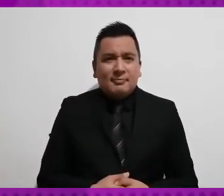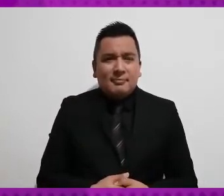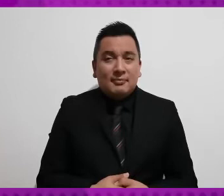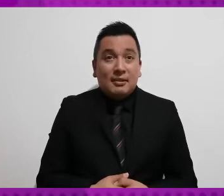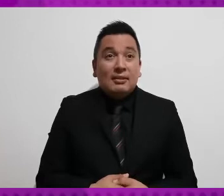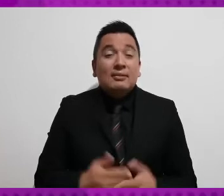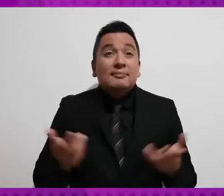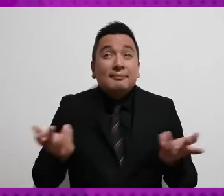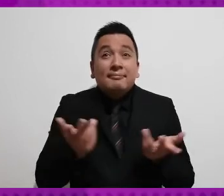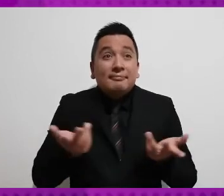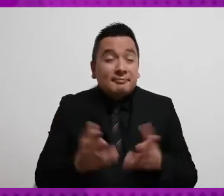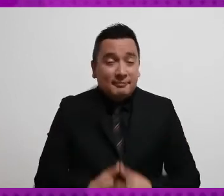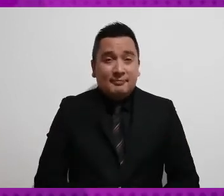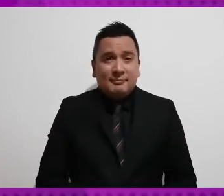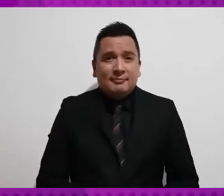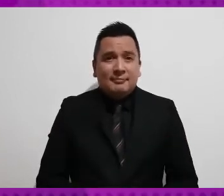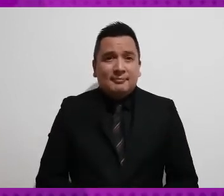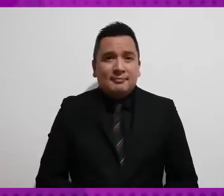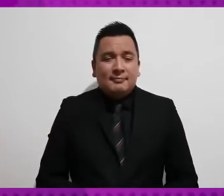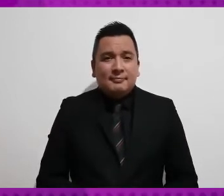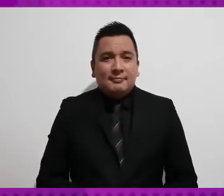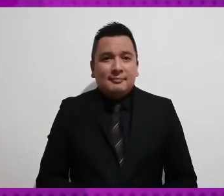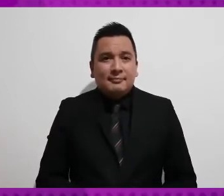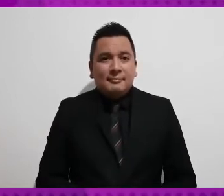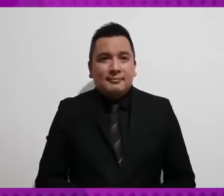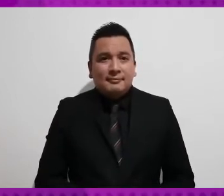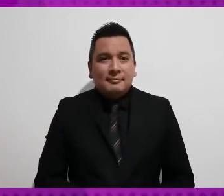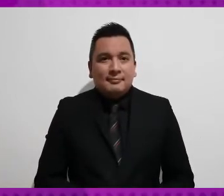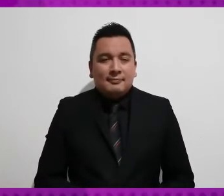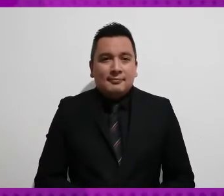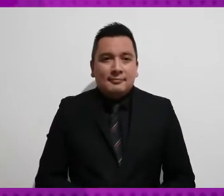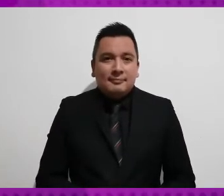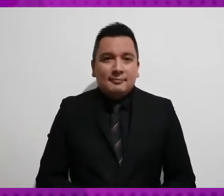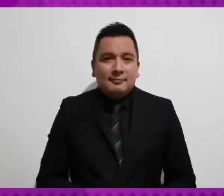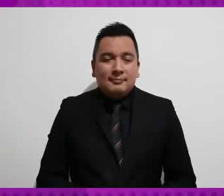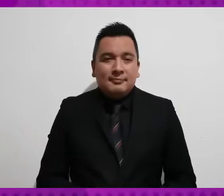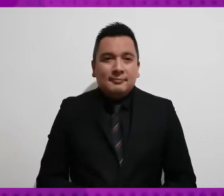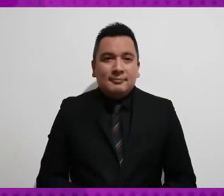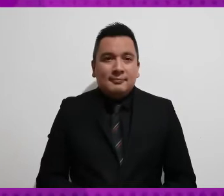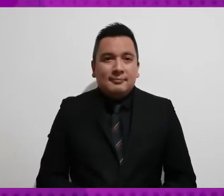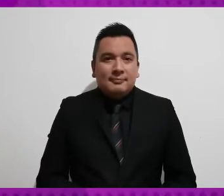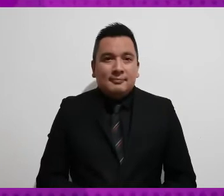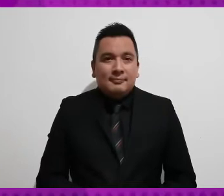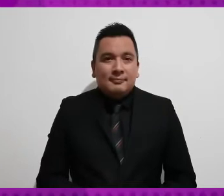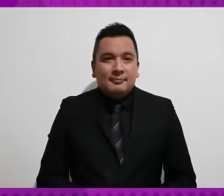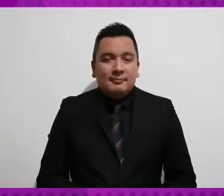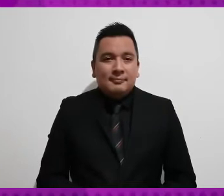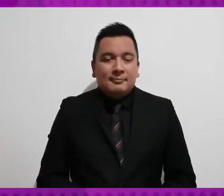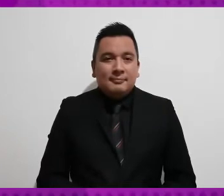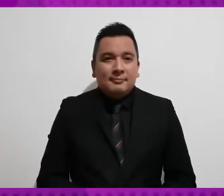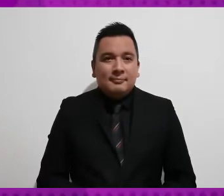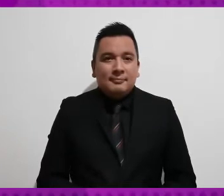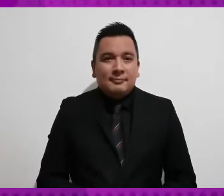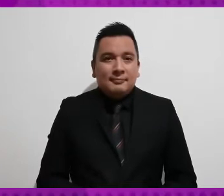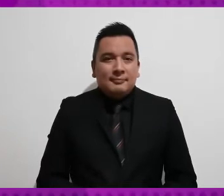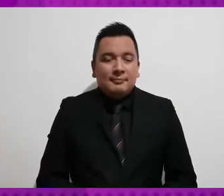es que se debe de actuar? Bueno, mira, en el caso del proceso electoral, pues esto puede ocurrir